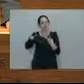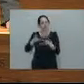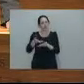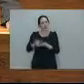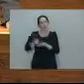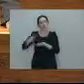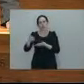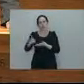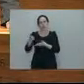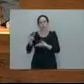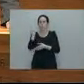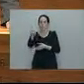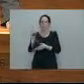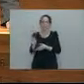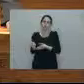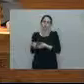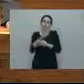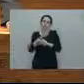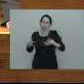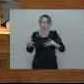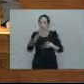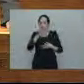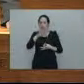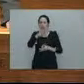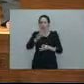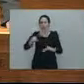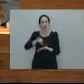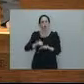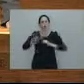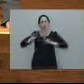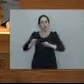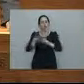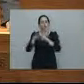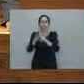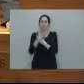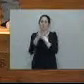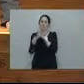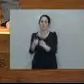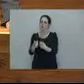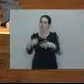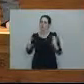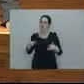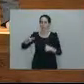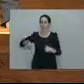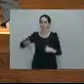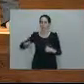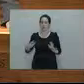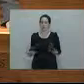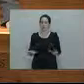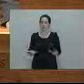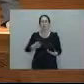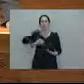unos precios asequibles para el conjunto de los ciudadanos en una situación de extrema necesidad. Y, por lo tanto,